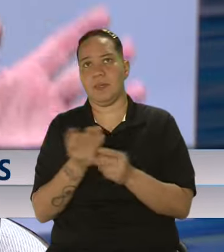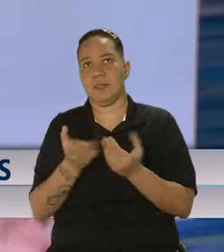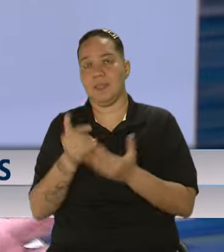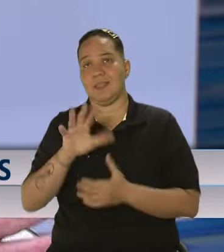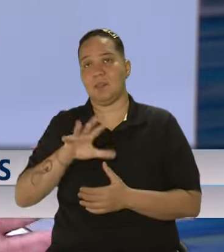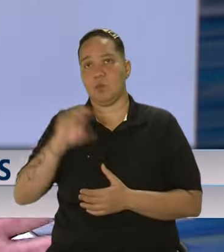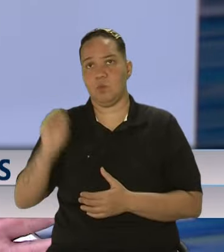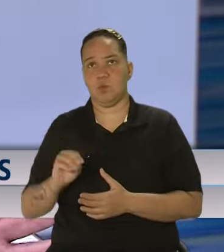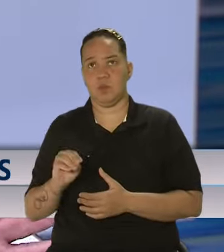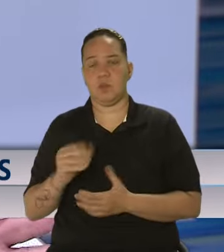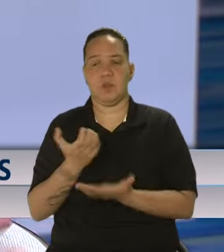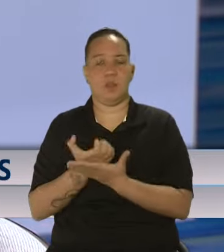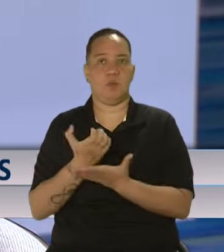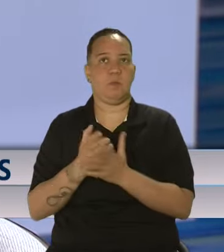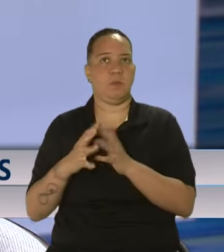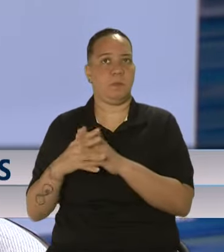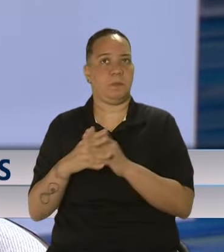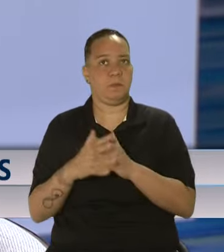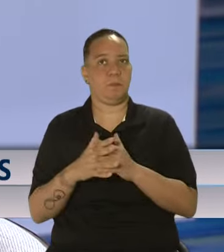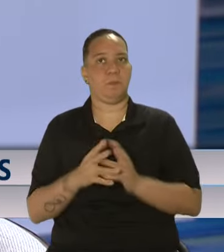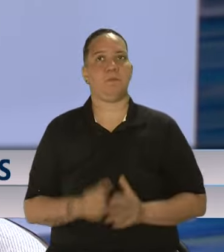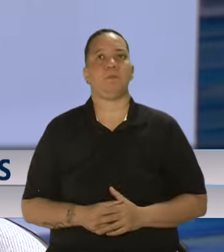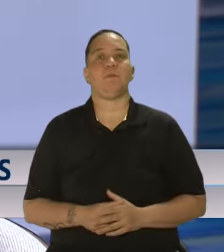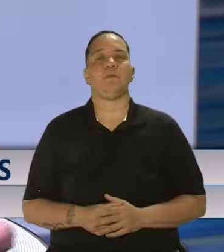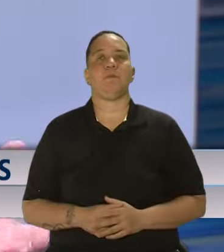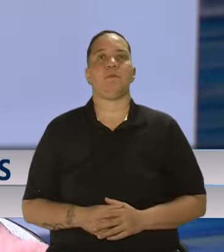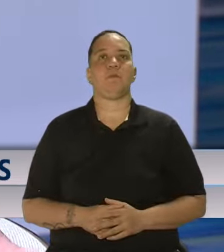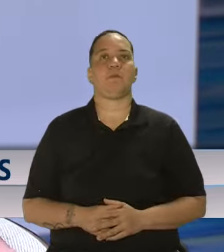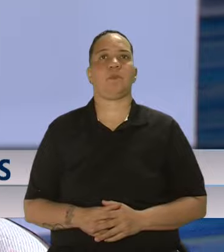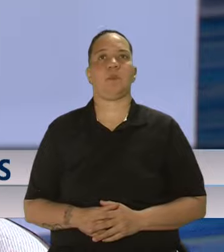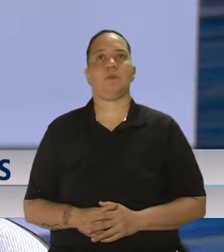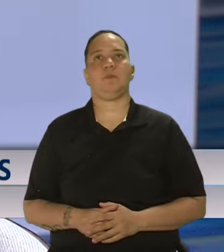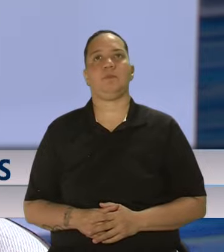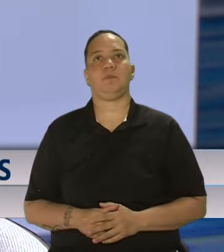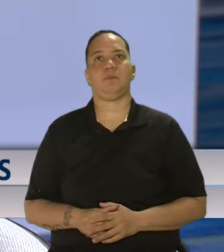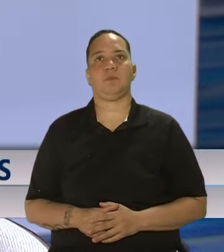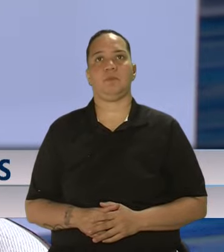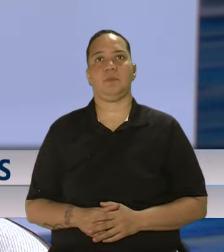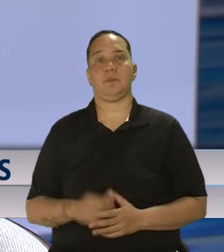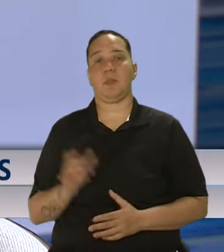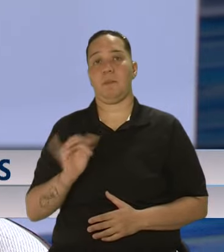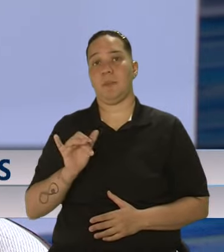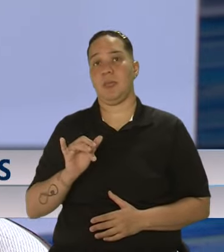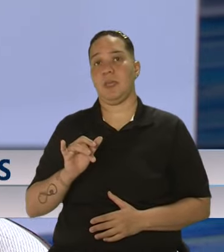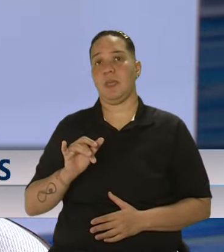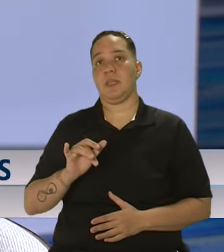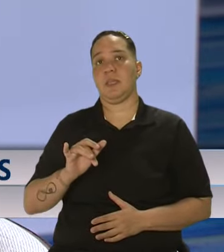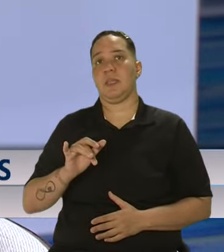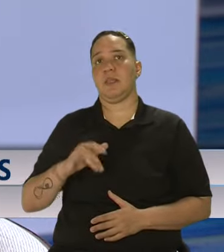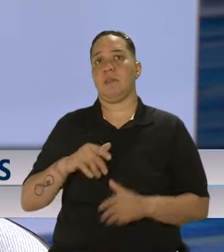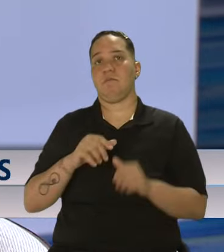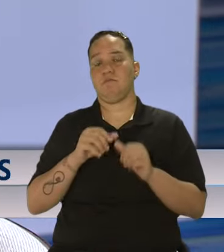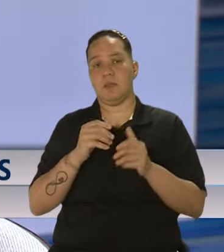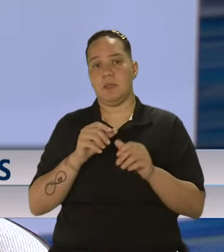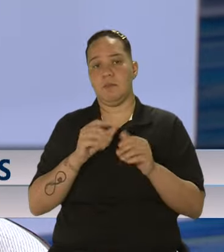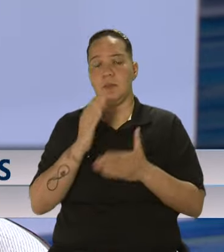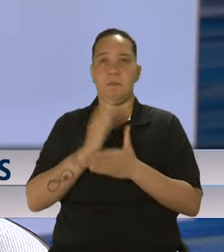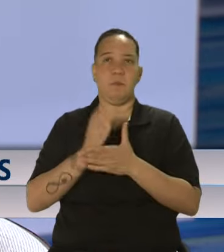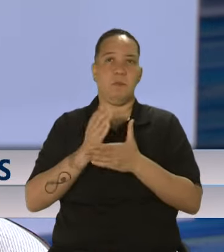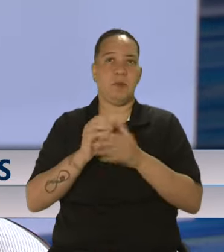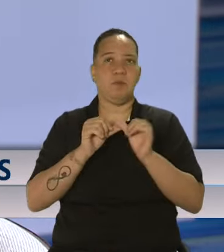5% en la economía americana eh la recesión del año 2008 2009 que implicó